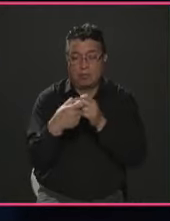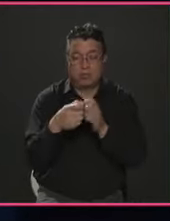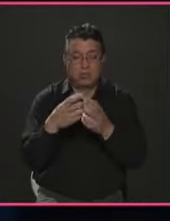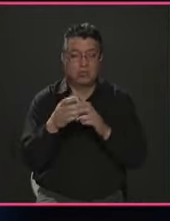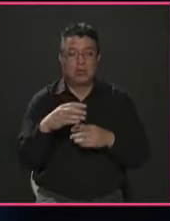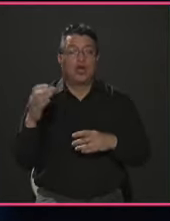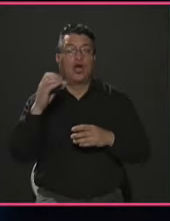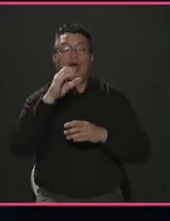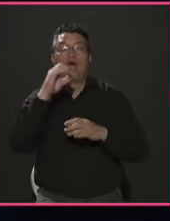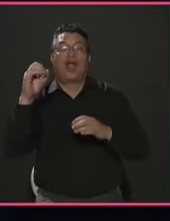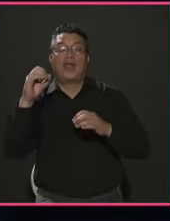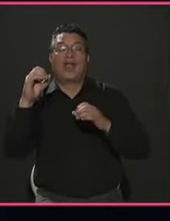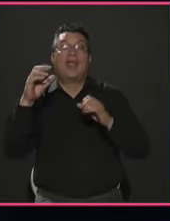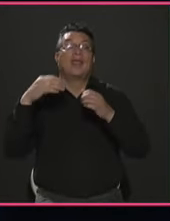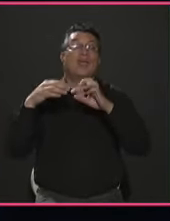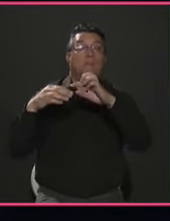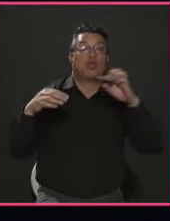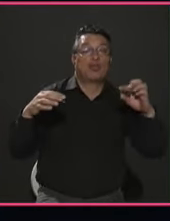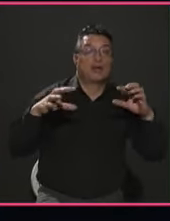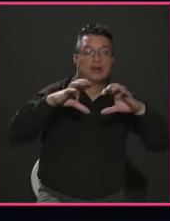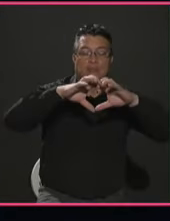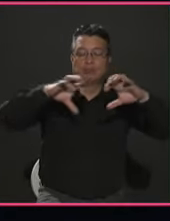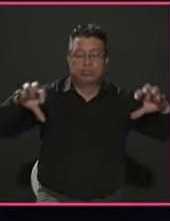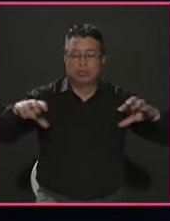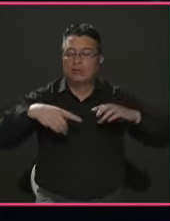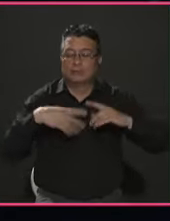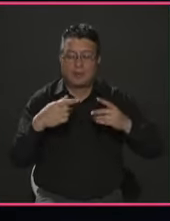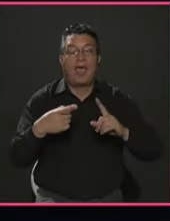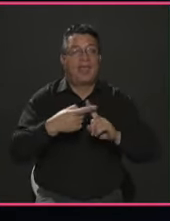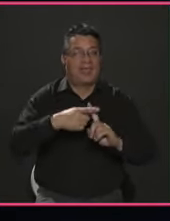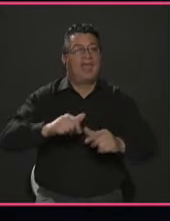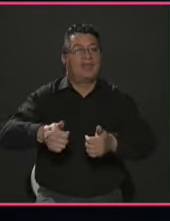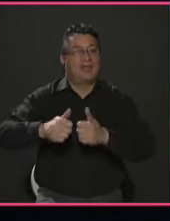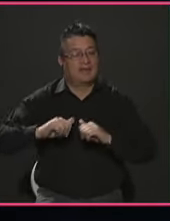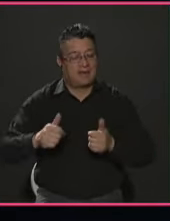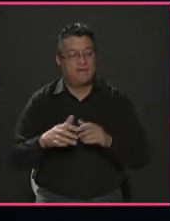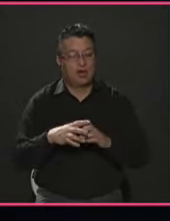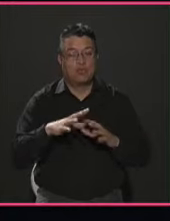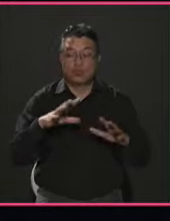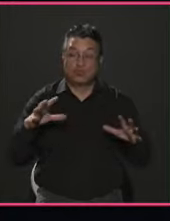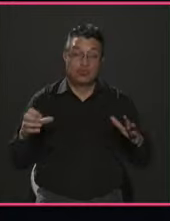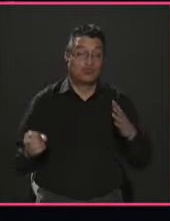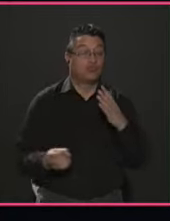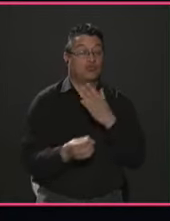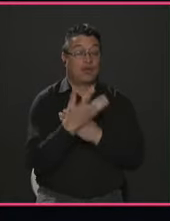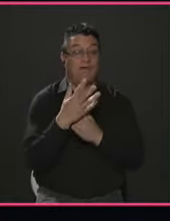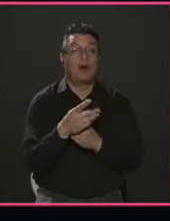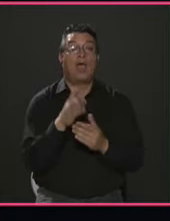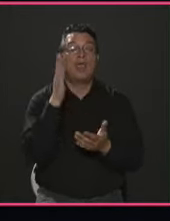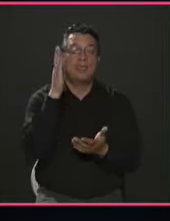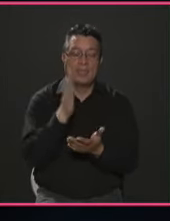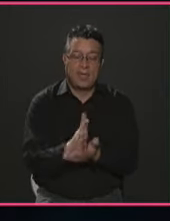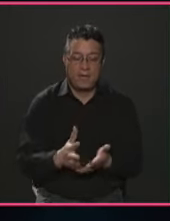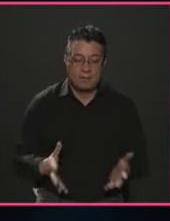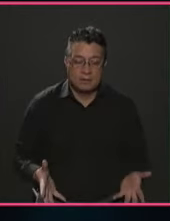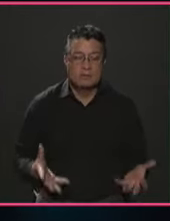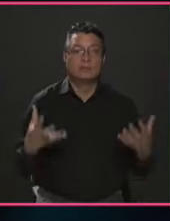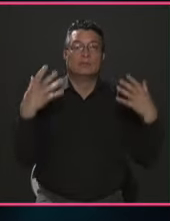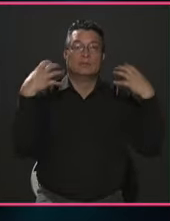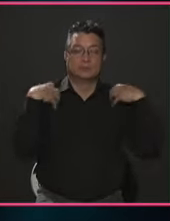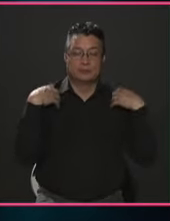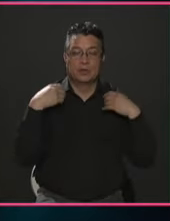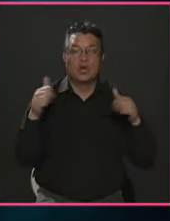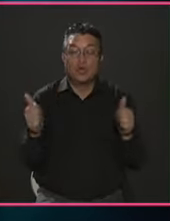Oriente a nosotros nos toca un desafío que probablemente es bastante inédito que es de hacerse cargo con el